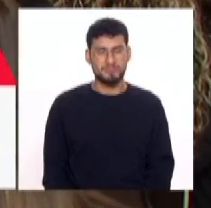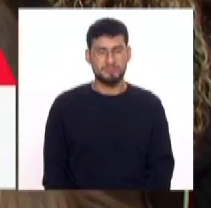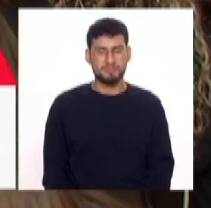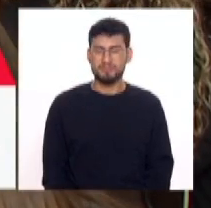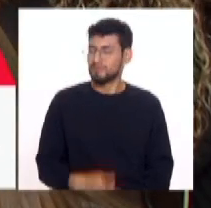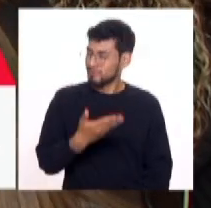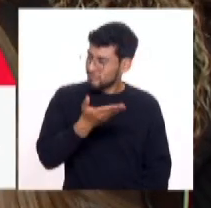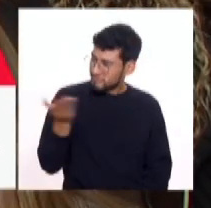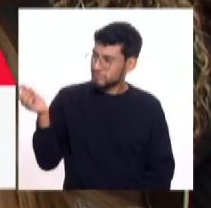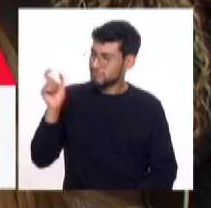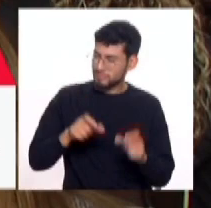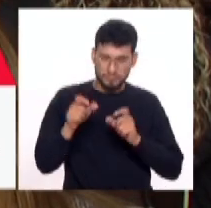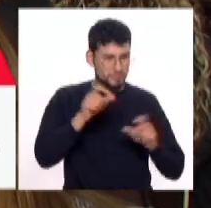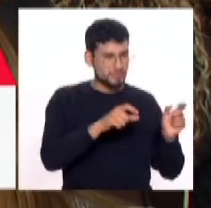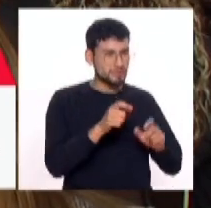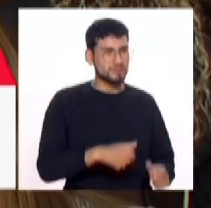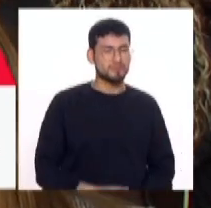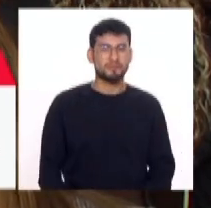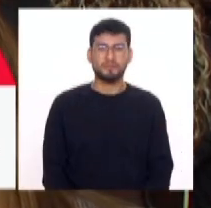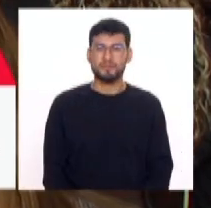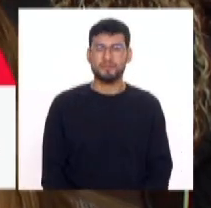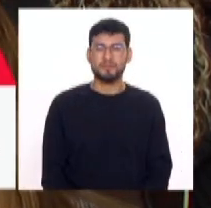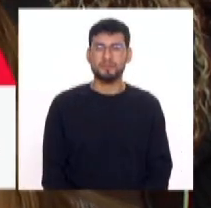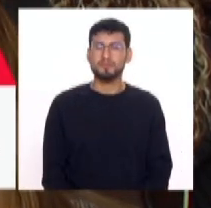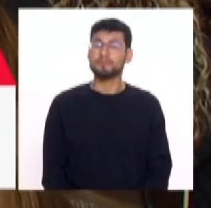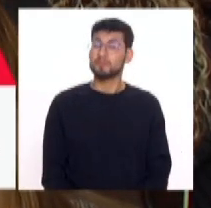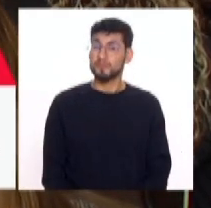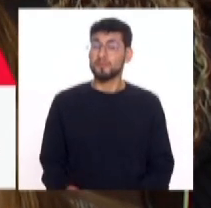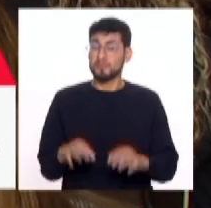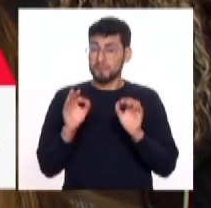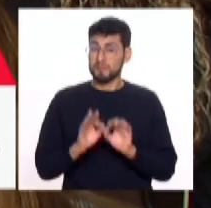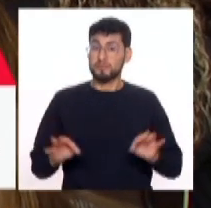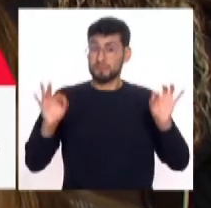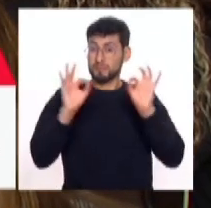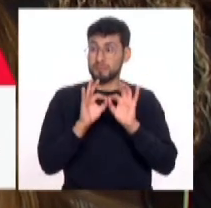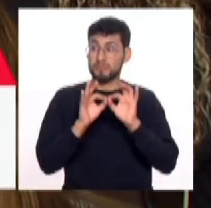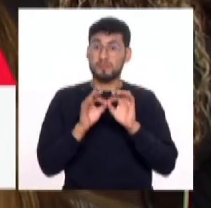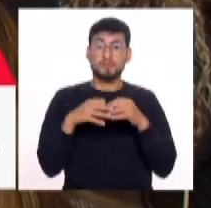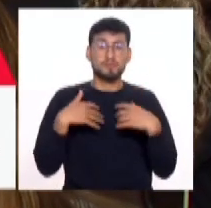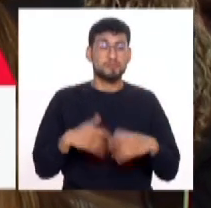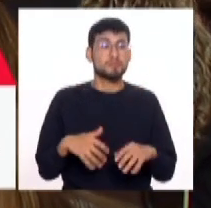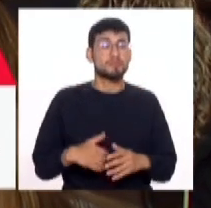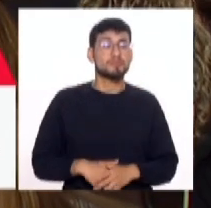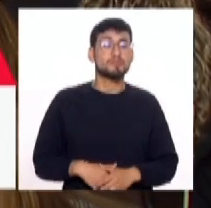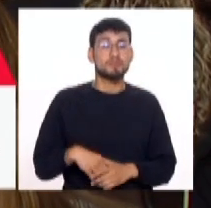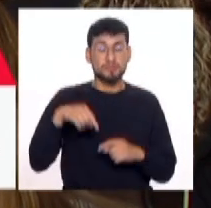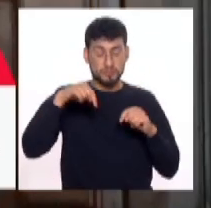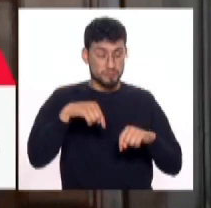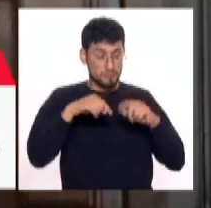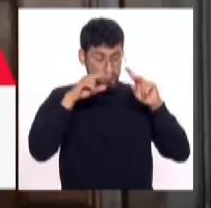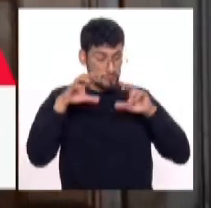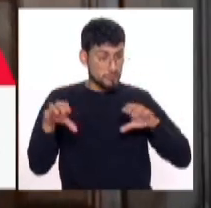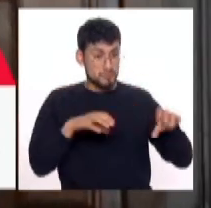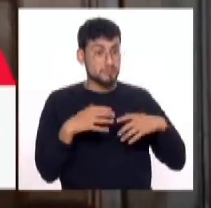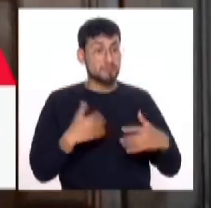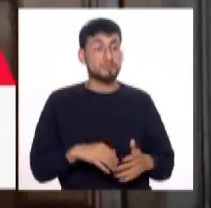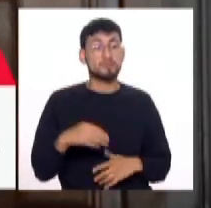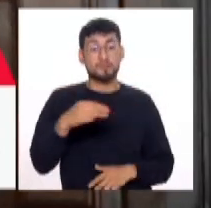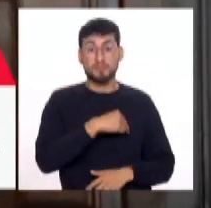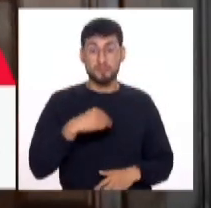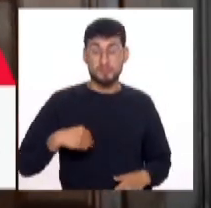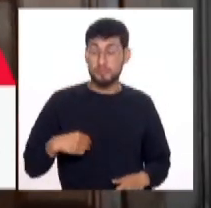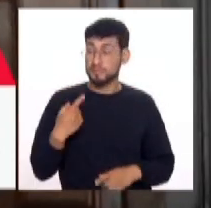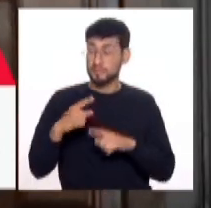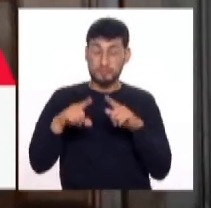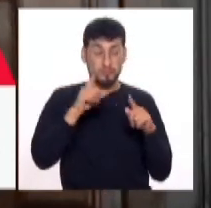A todos los presentes. Es un hito importante la firma del convenio que realizaremos hoy. Bien han señalado los ministros